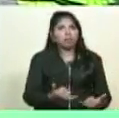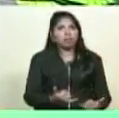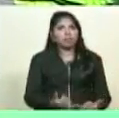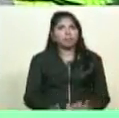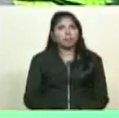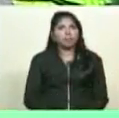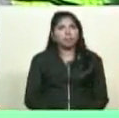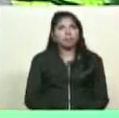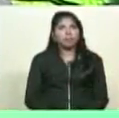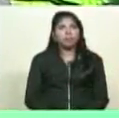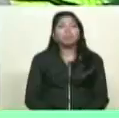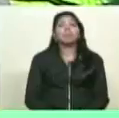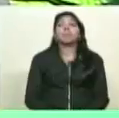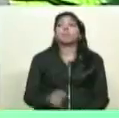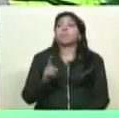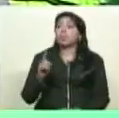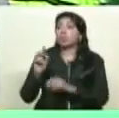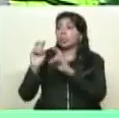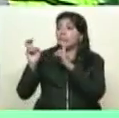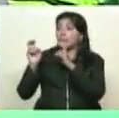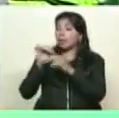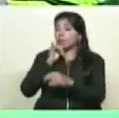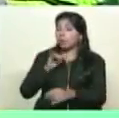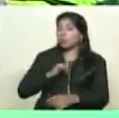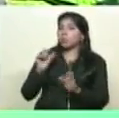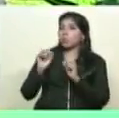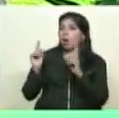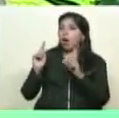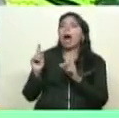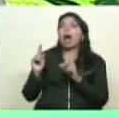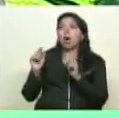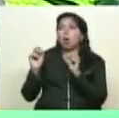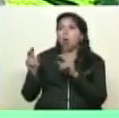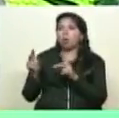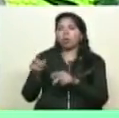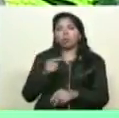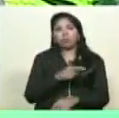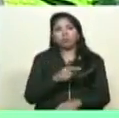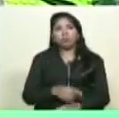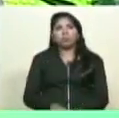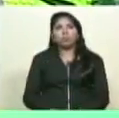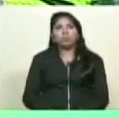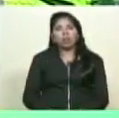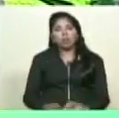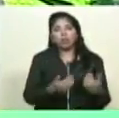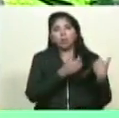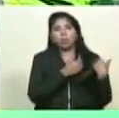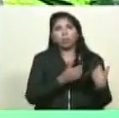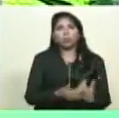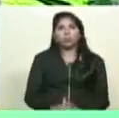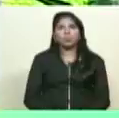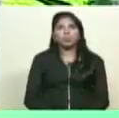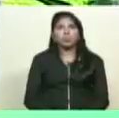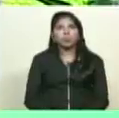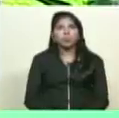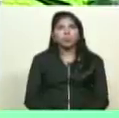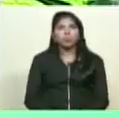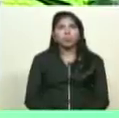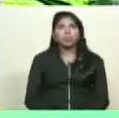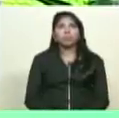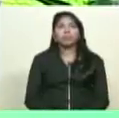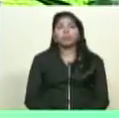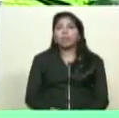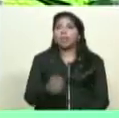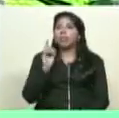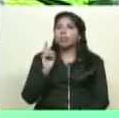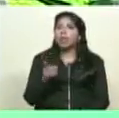de este tema que estás tú denunciando y de la materia prima que surja como necesidad del